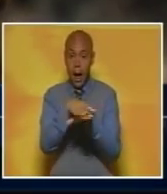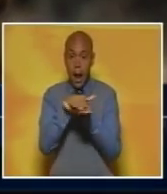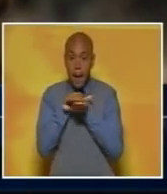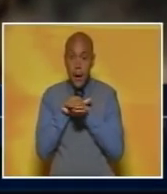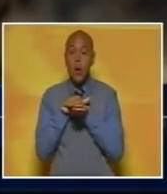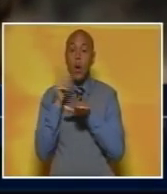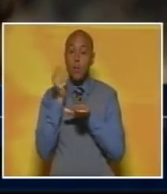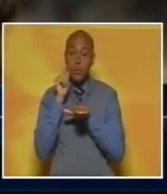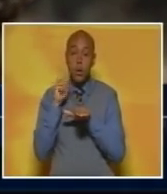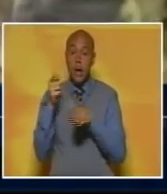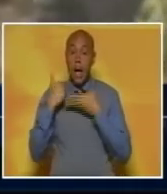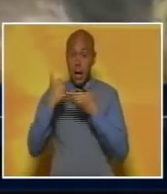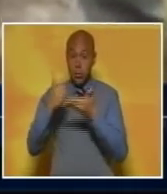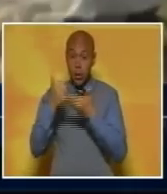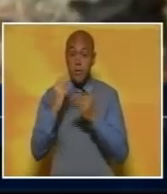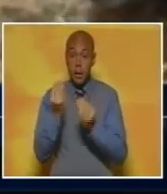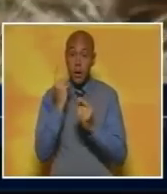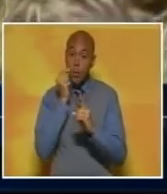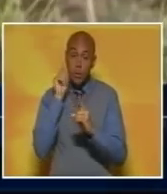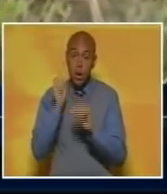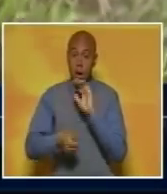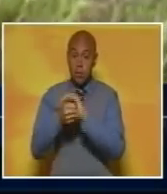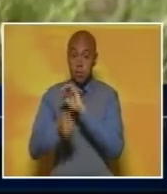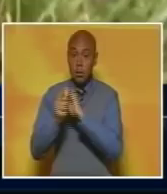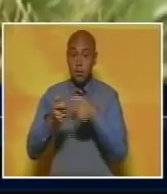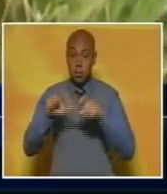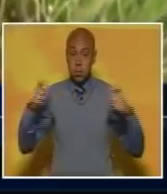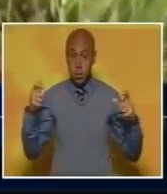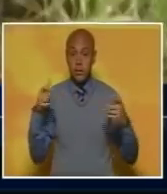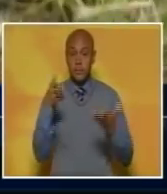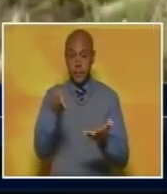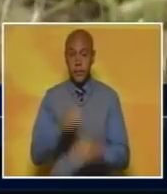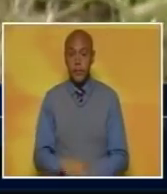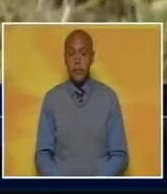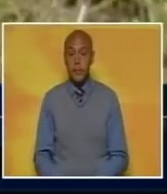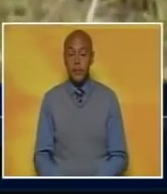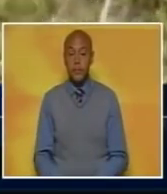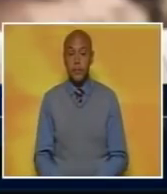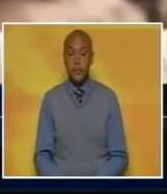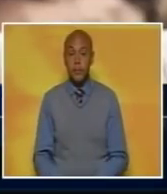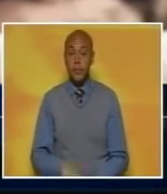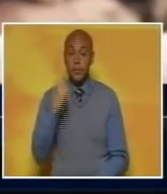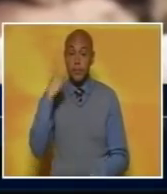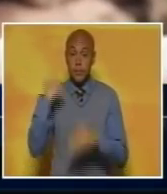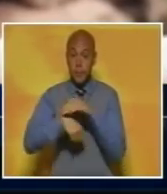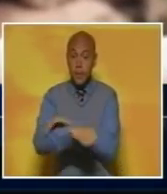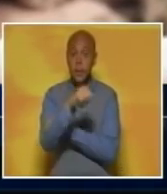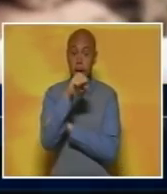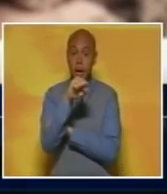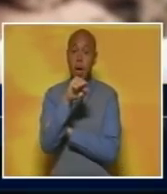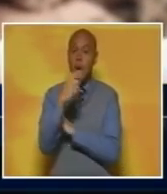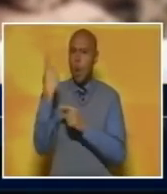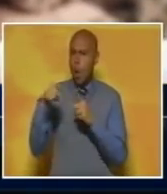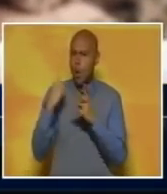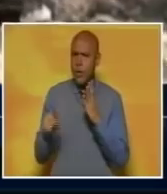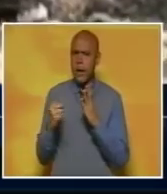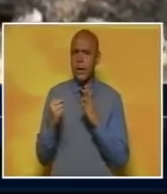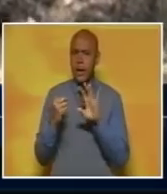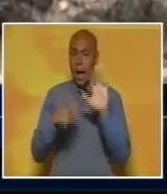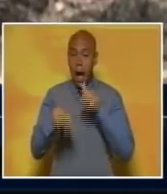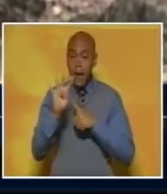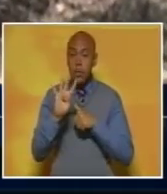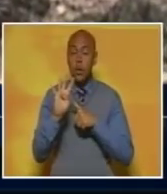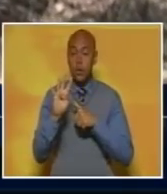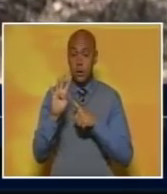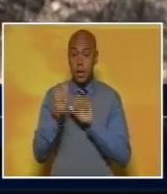ha contribuido significativamente a la conservación de su especie. Diego, que llegará junto a otras 14